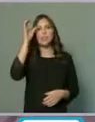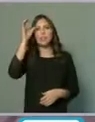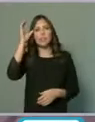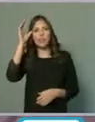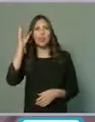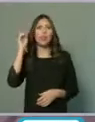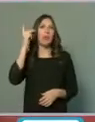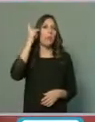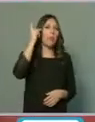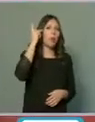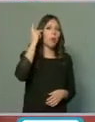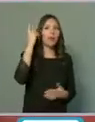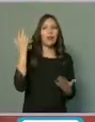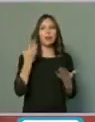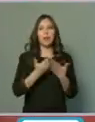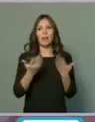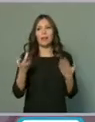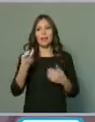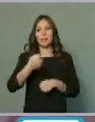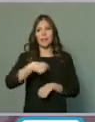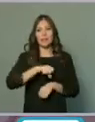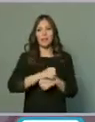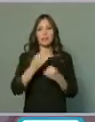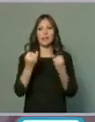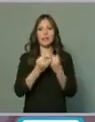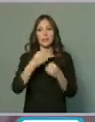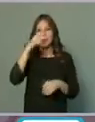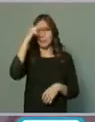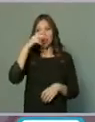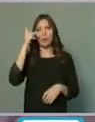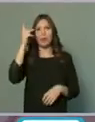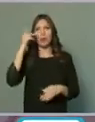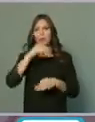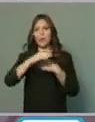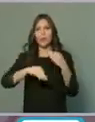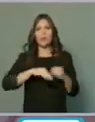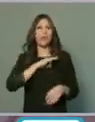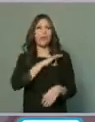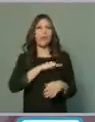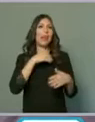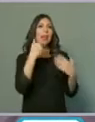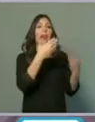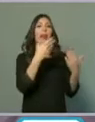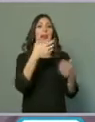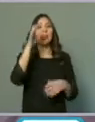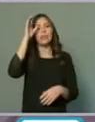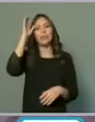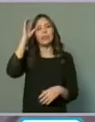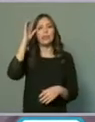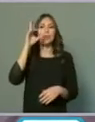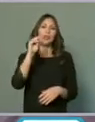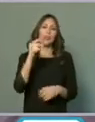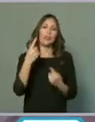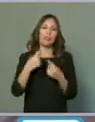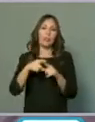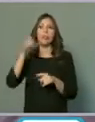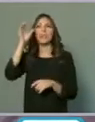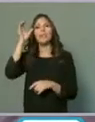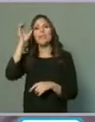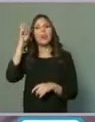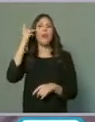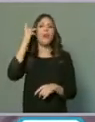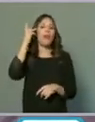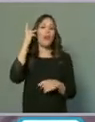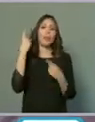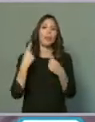Ajá. Bueno, más esta semana con lo que pasó México, Corea, todo el mundo ya está felicitando a los chinos. Entonces, esta banda es